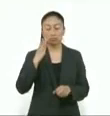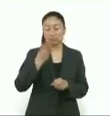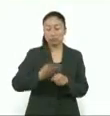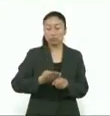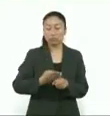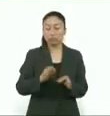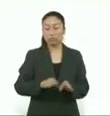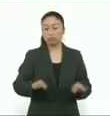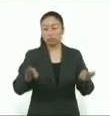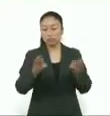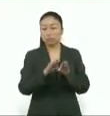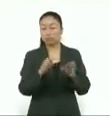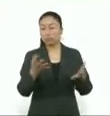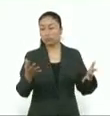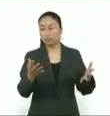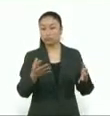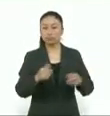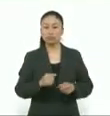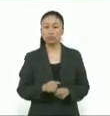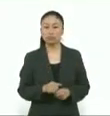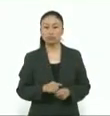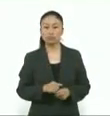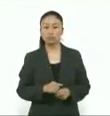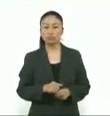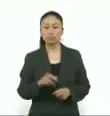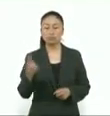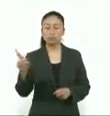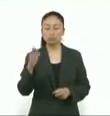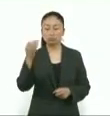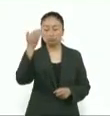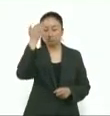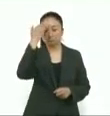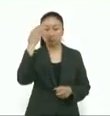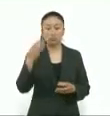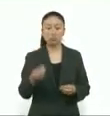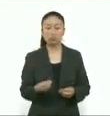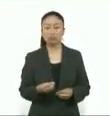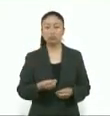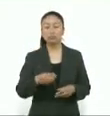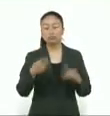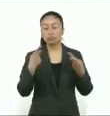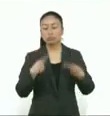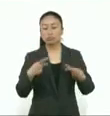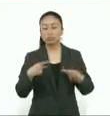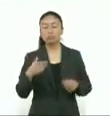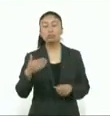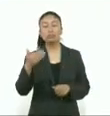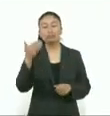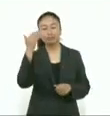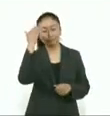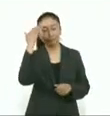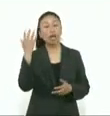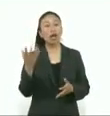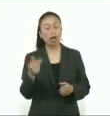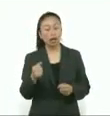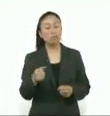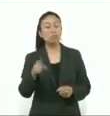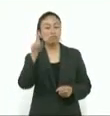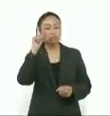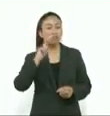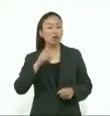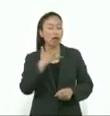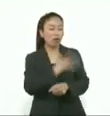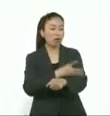públicas, que ya somos reconocidas en las encuestas por ser más honestas, más